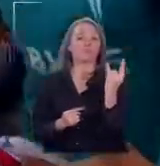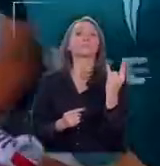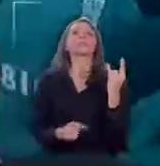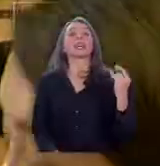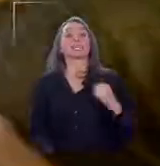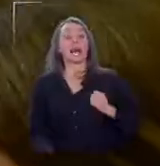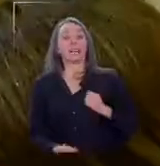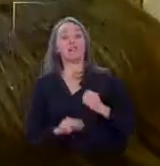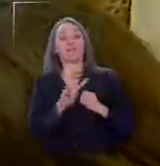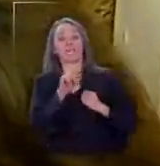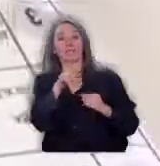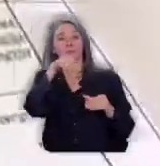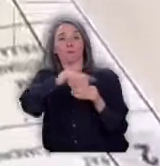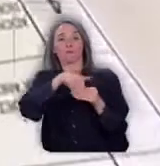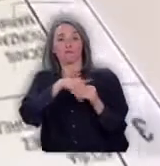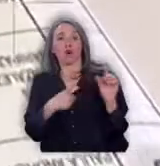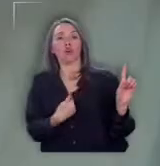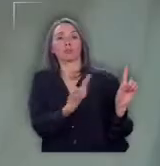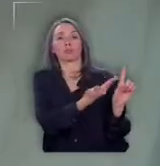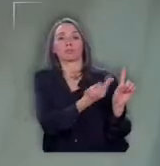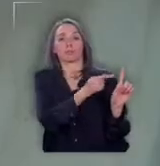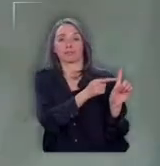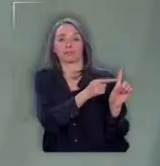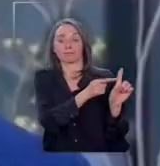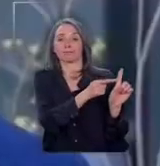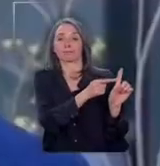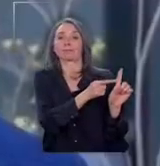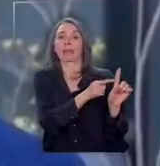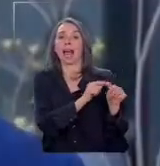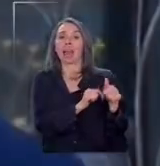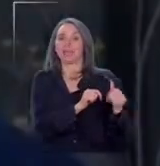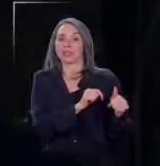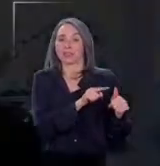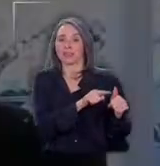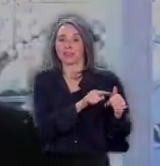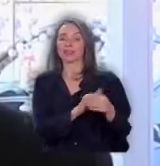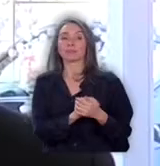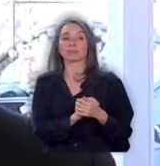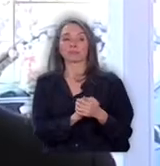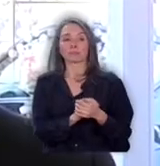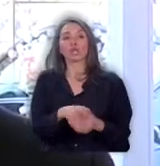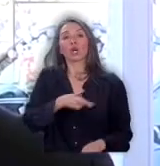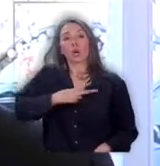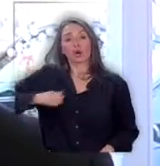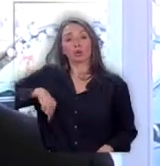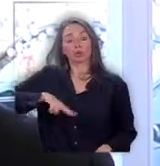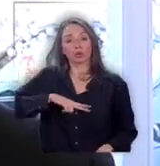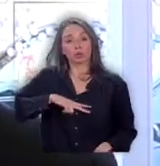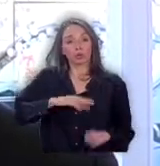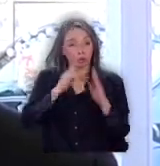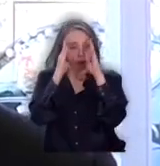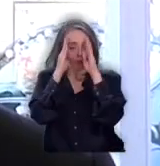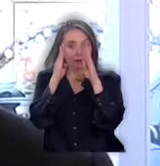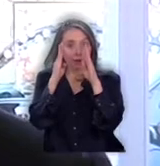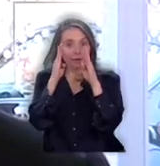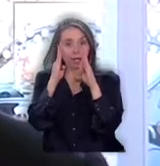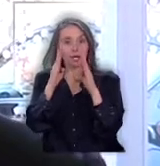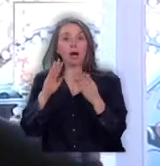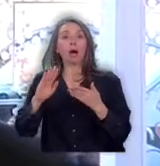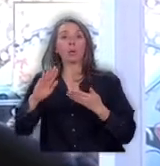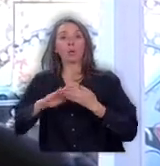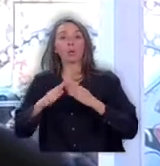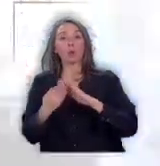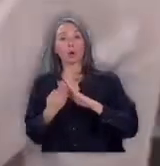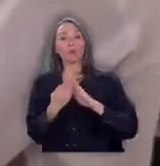entre los 21 sufragios que ya tendría en el bolsillo el dirigente nosotros estamos enfocados en que la comunidad